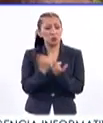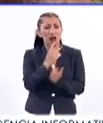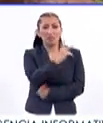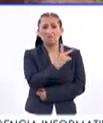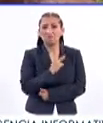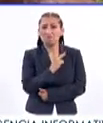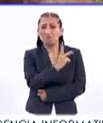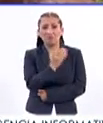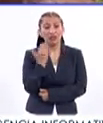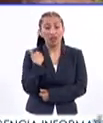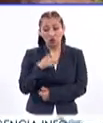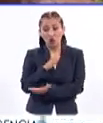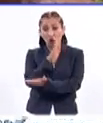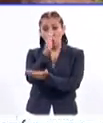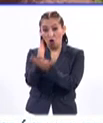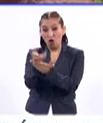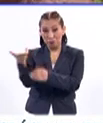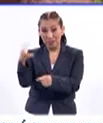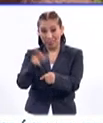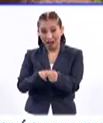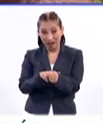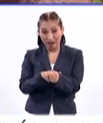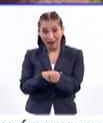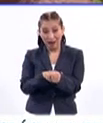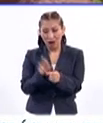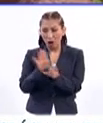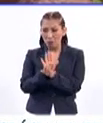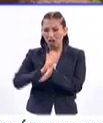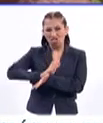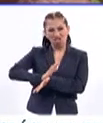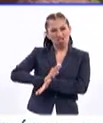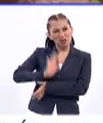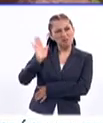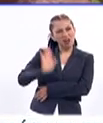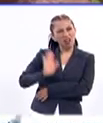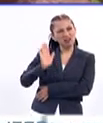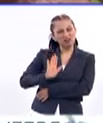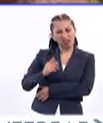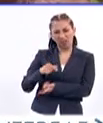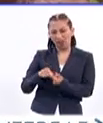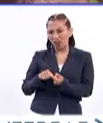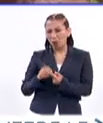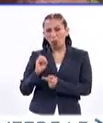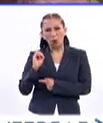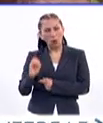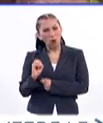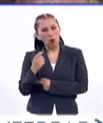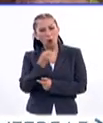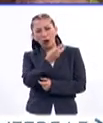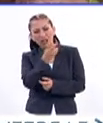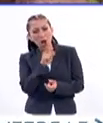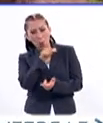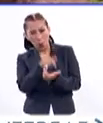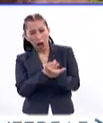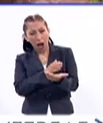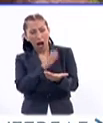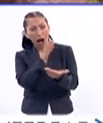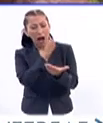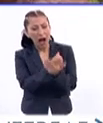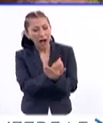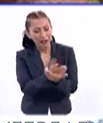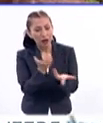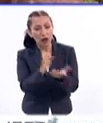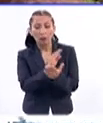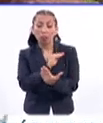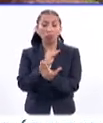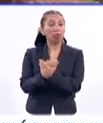ellos. Cuando ibas a un hospital, como que te pisoteaban, o ibas en cualquier lugar, o